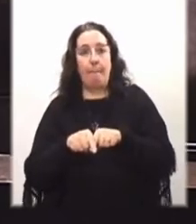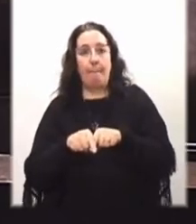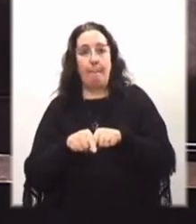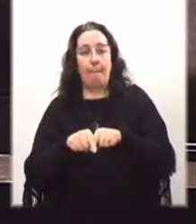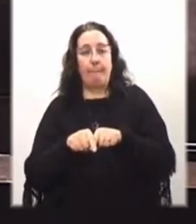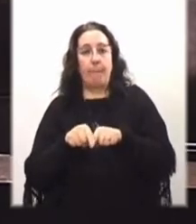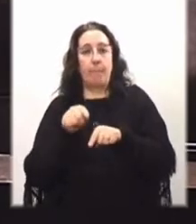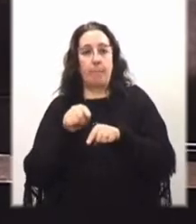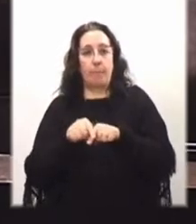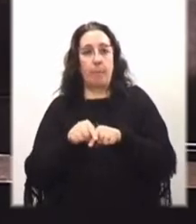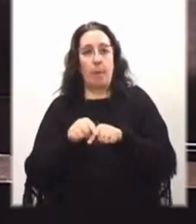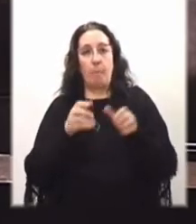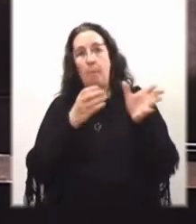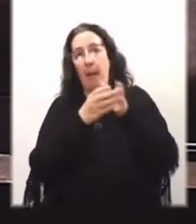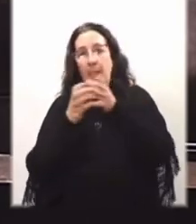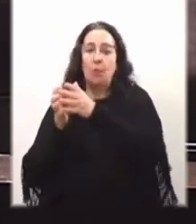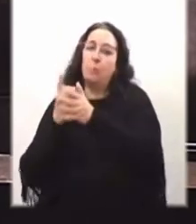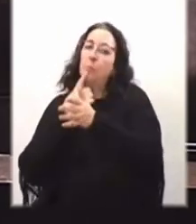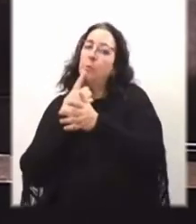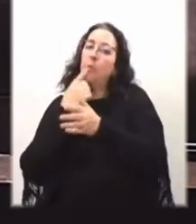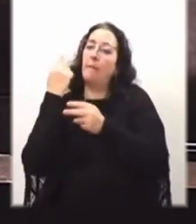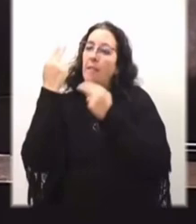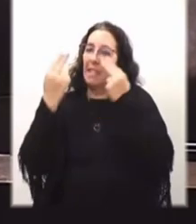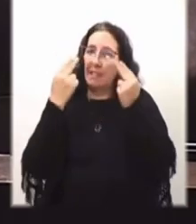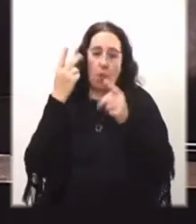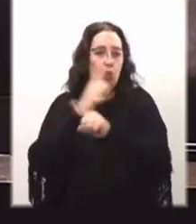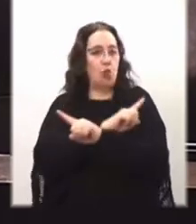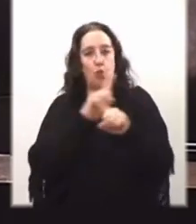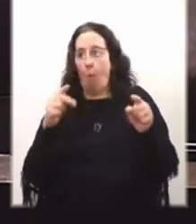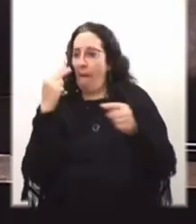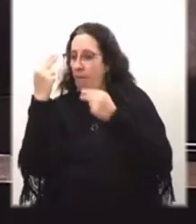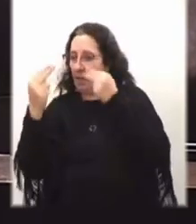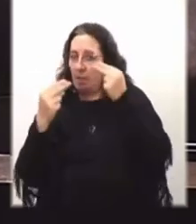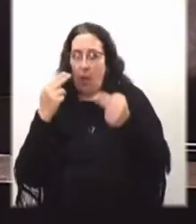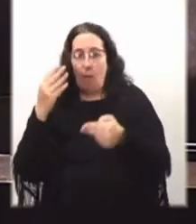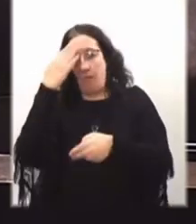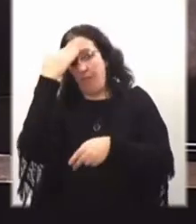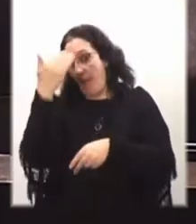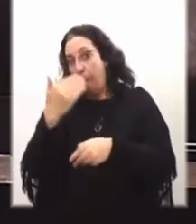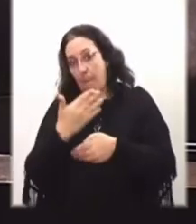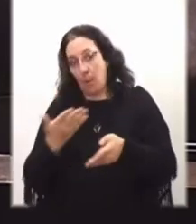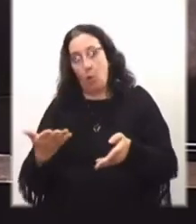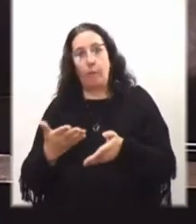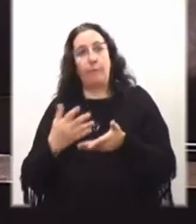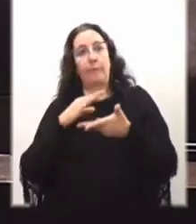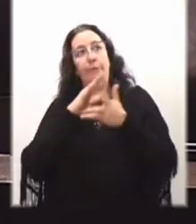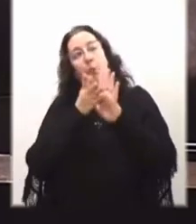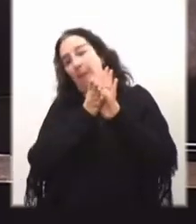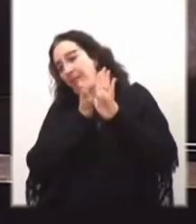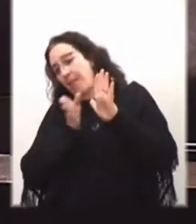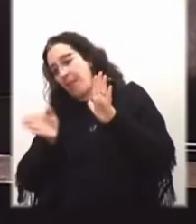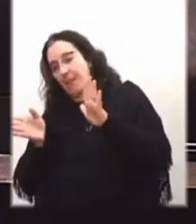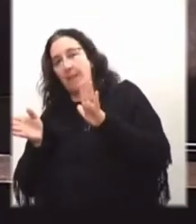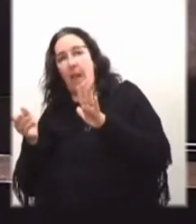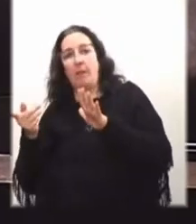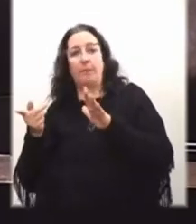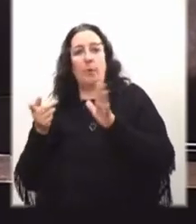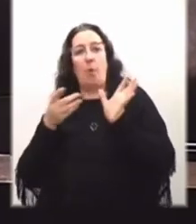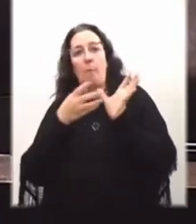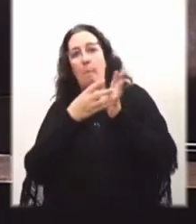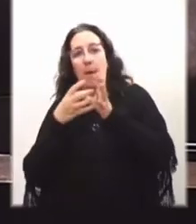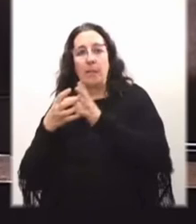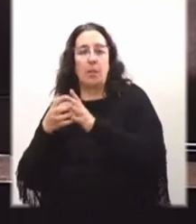habilitados y los no habilitados, el Frente Amplio especialmente, en forma indirecta o a través de algunos de los partidos que no habían